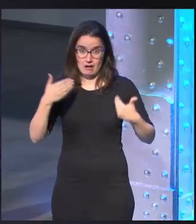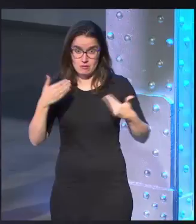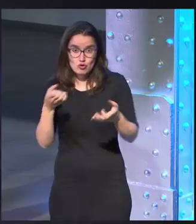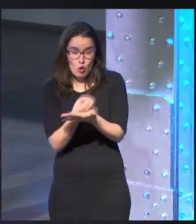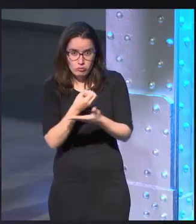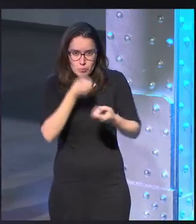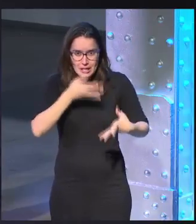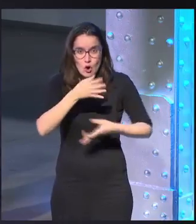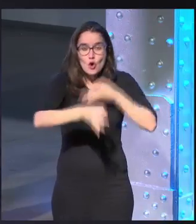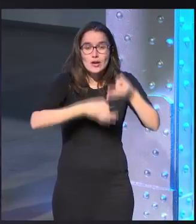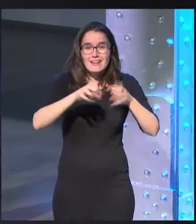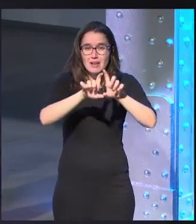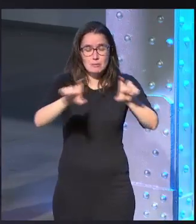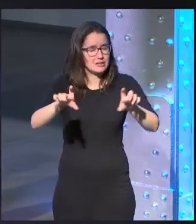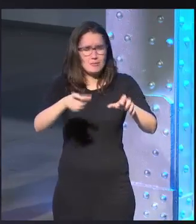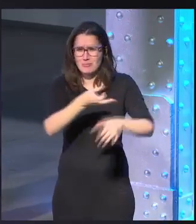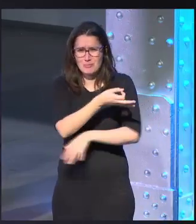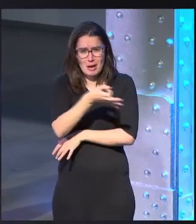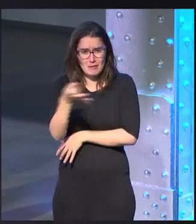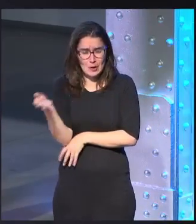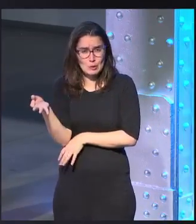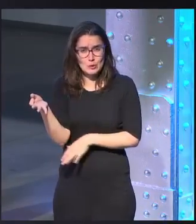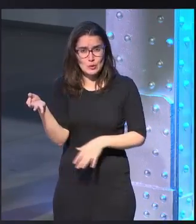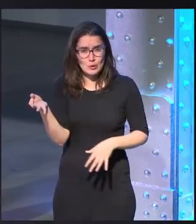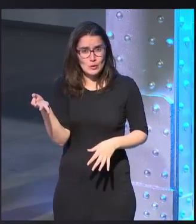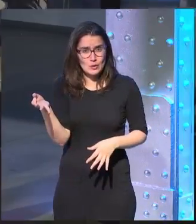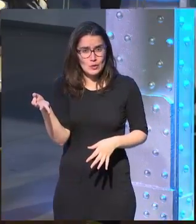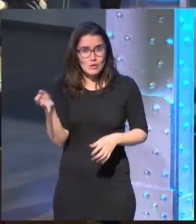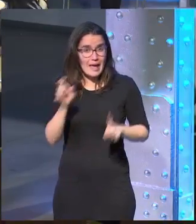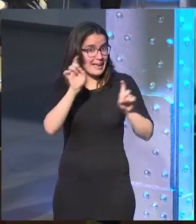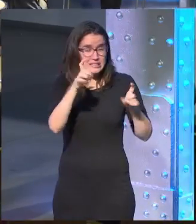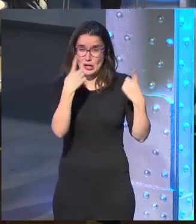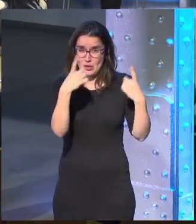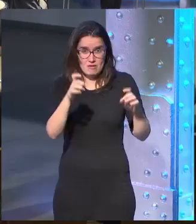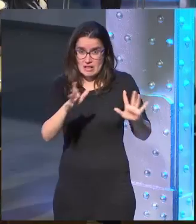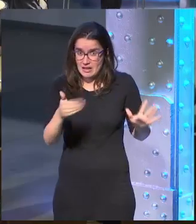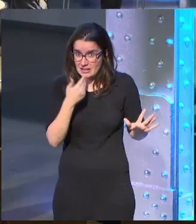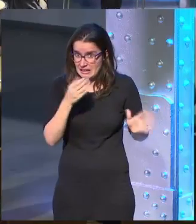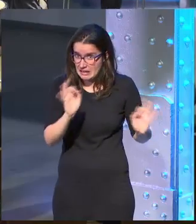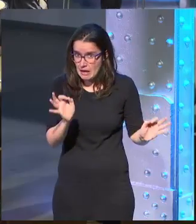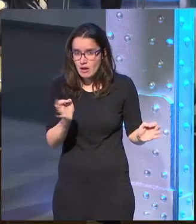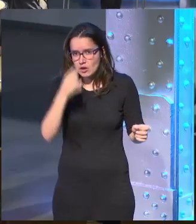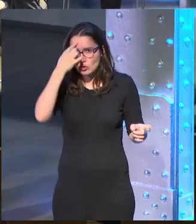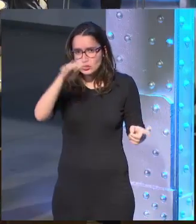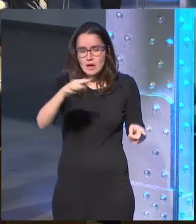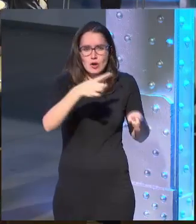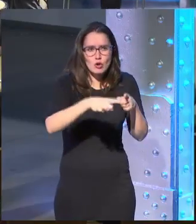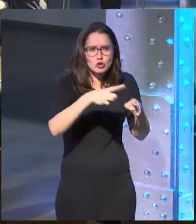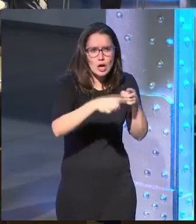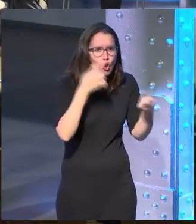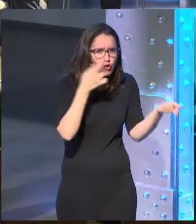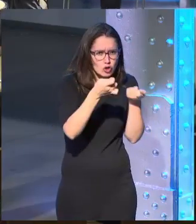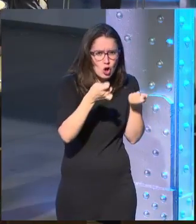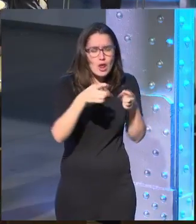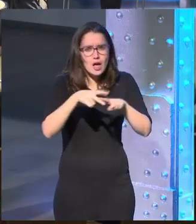Organizan sus negocios como nadie. O sea, no hay que enseñarles mucho, ¿eh? O sea, saben qué cosas tienen que vigilar,